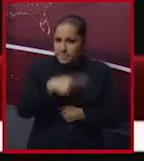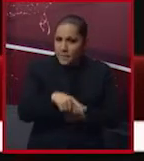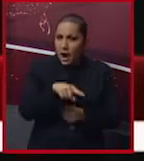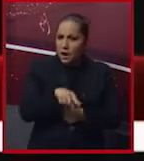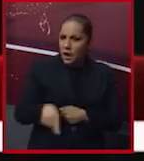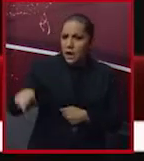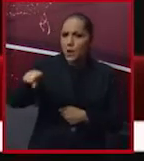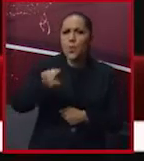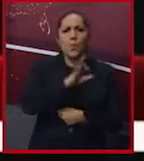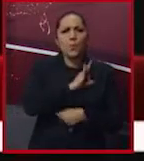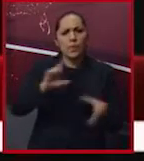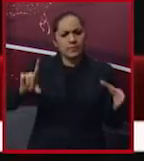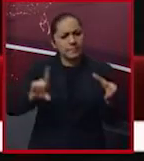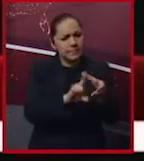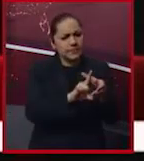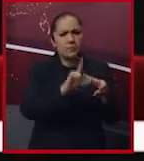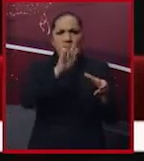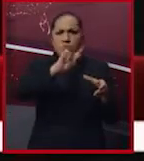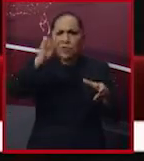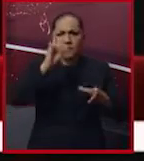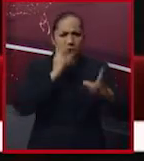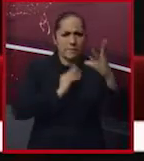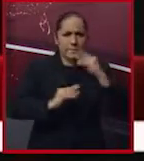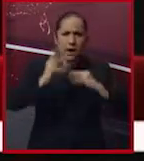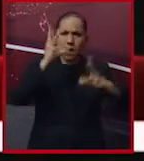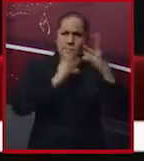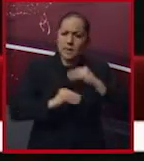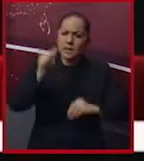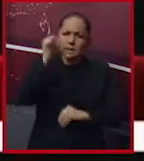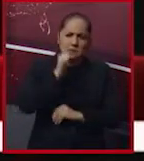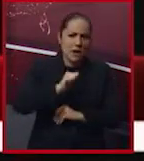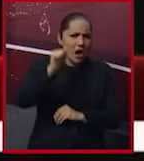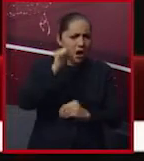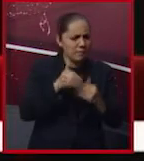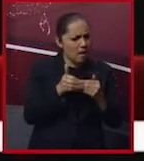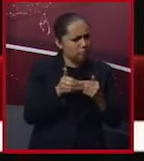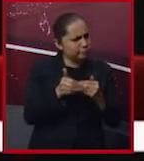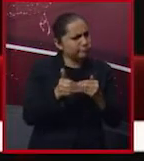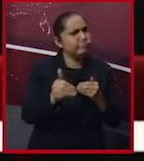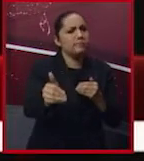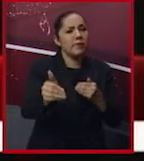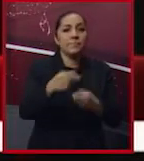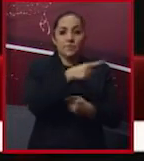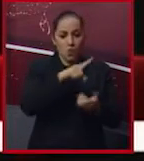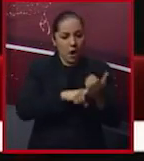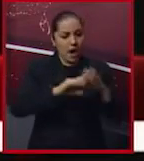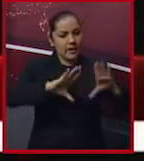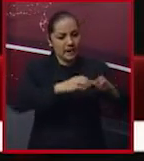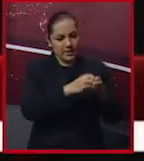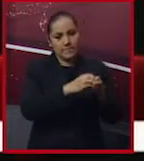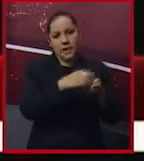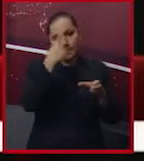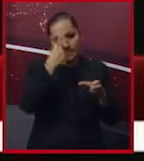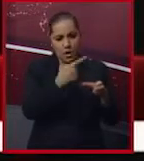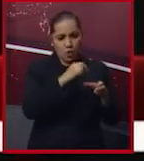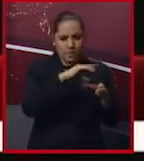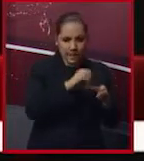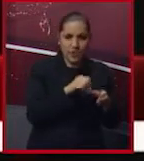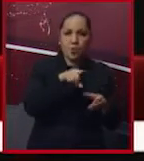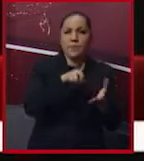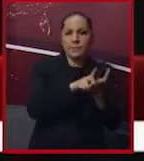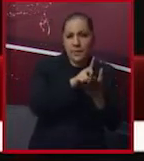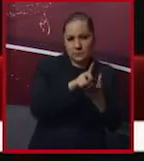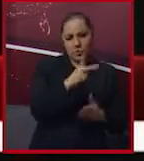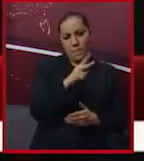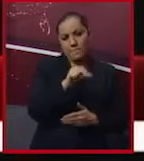creación que se dio a través de un acuerdo del Pleno de la Academia de Gobierno y Derecho Parlamentario. Y